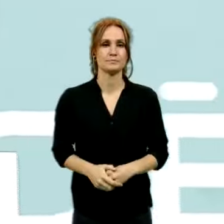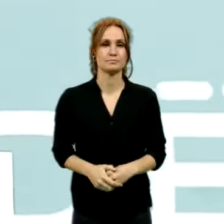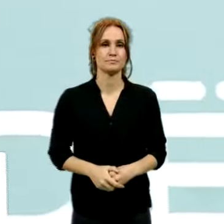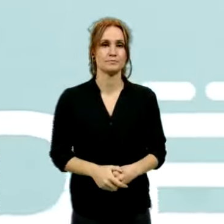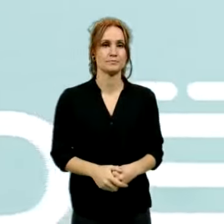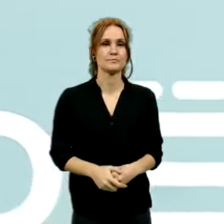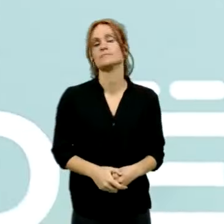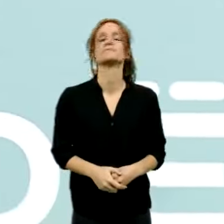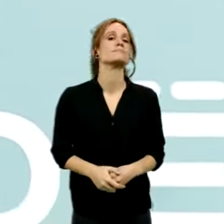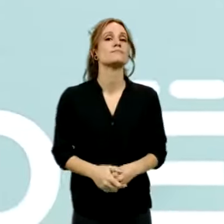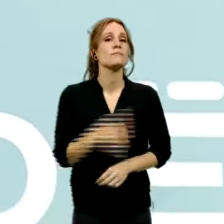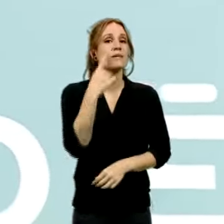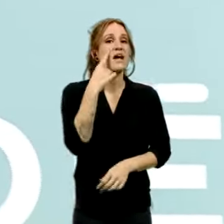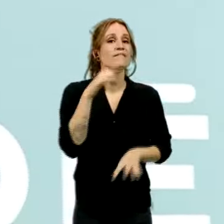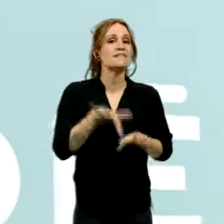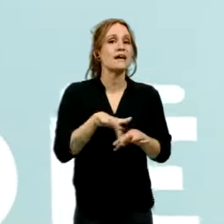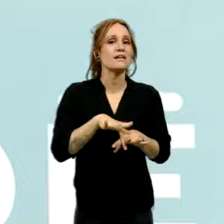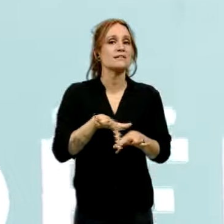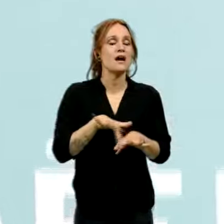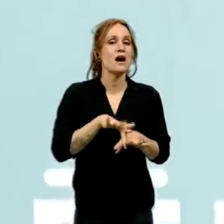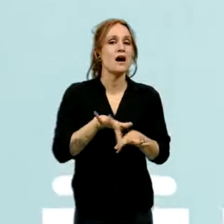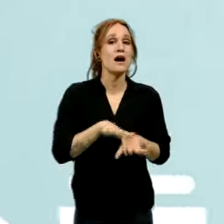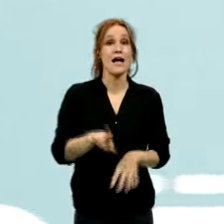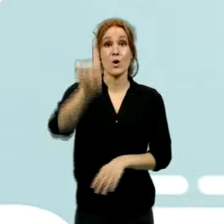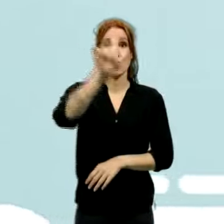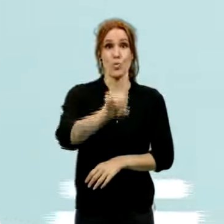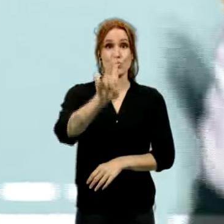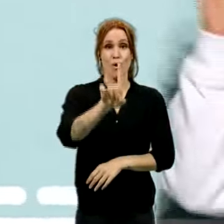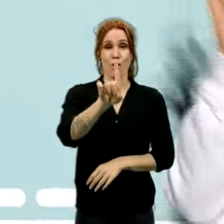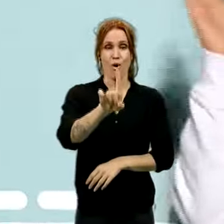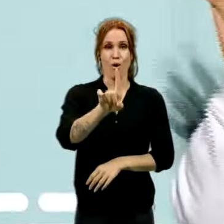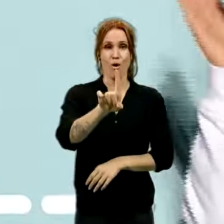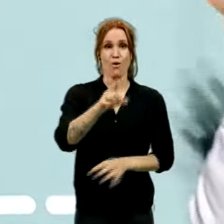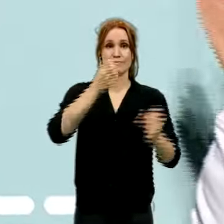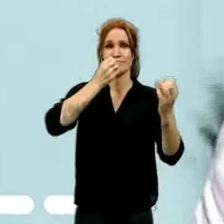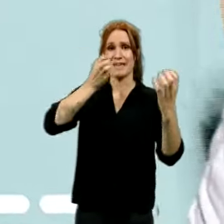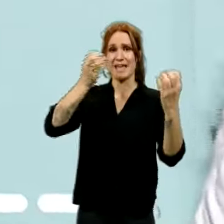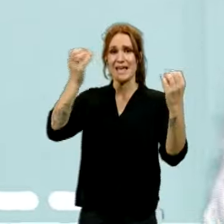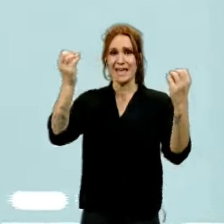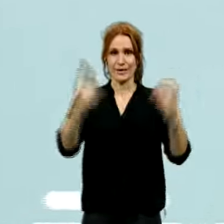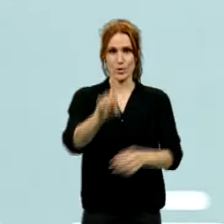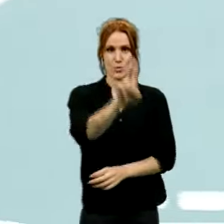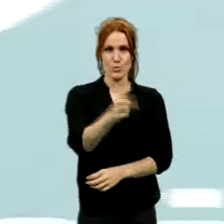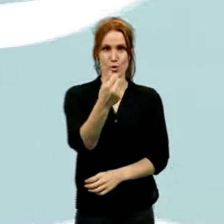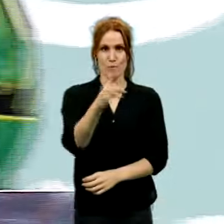Eso es. Vamos a ver, Chancletas. ¡El 1! ¡Bien! ¡Tenemos el número 1 ya!